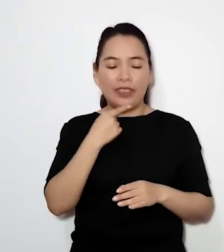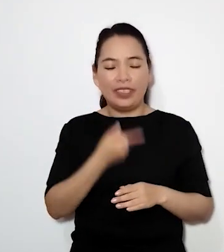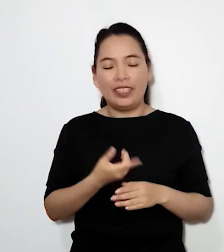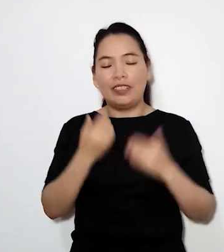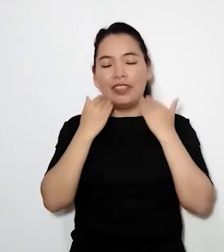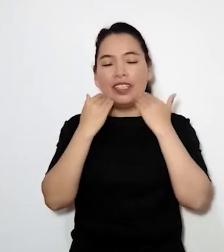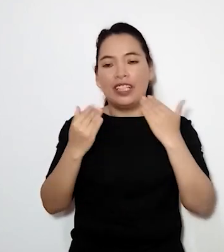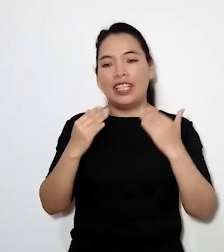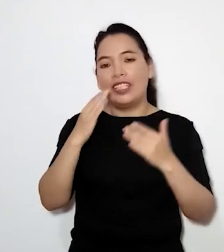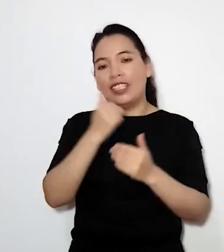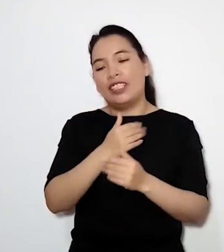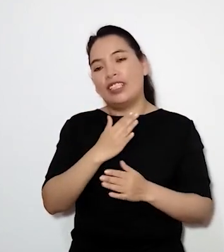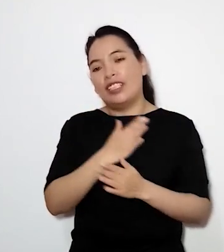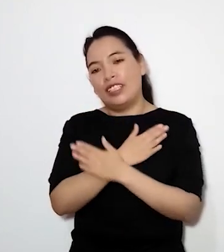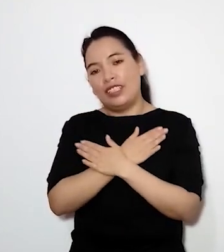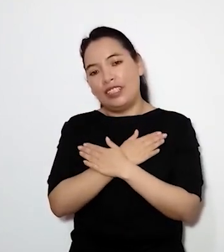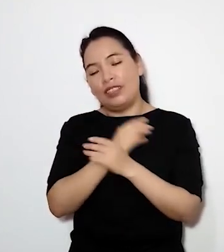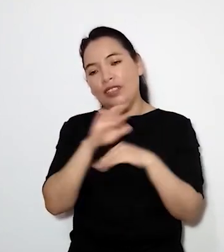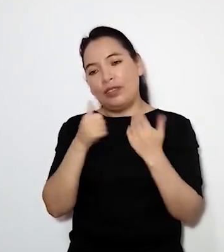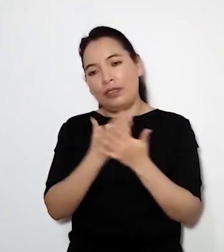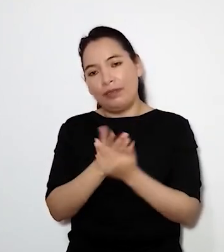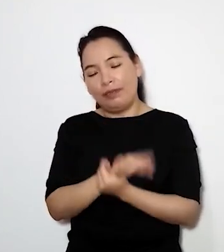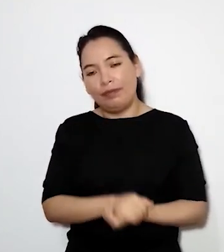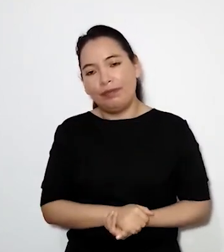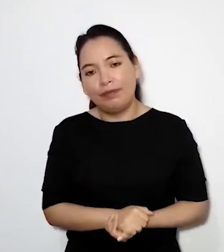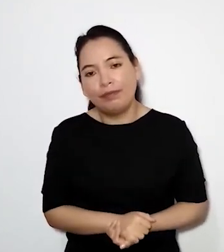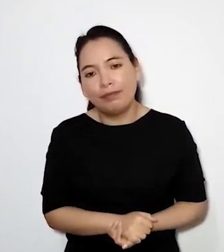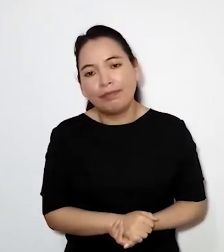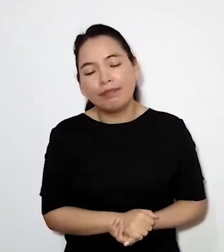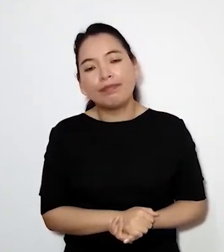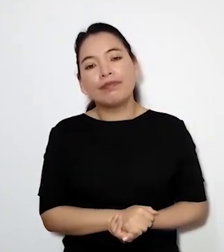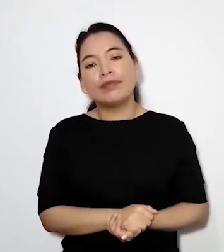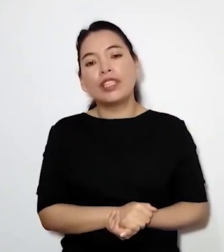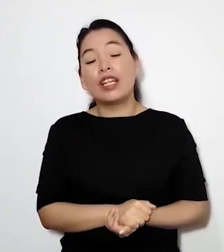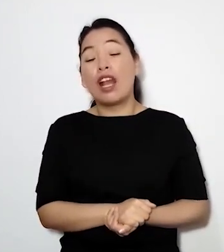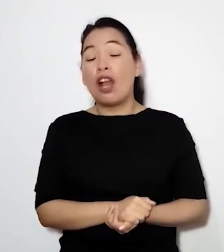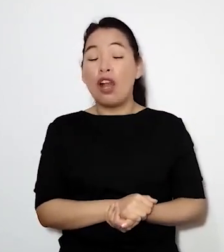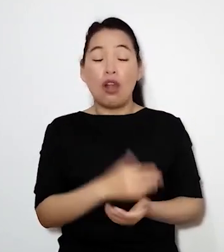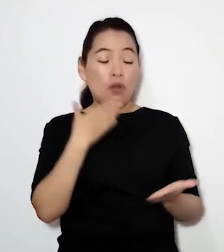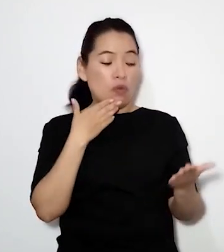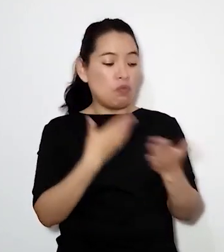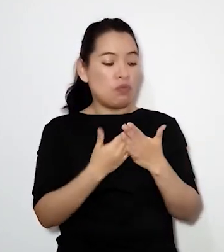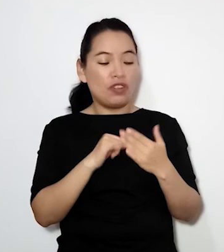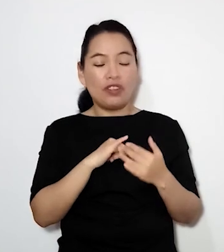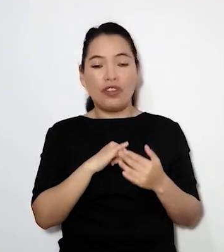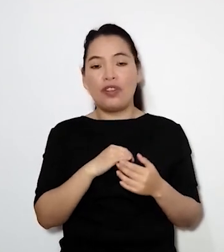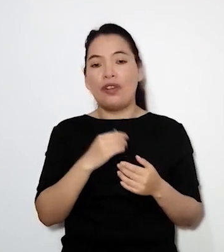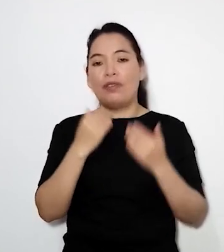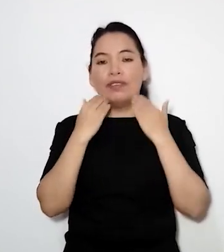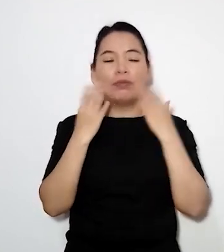atención. Sí, bueno, muchísimas gracias, Bernard. Yo quisiera